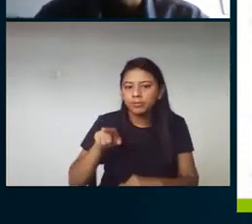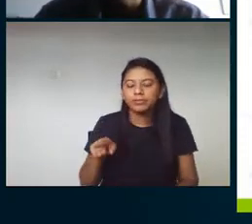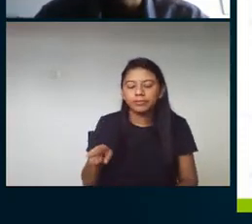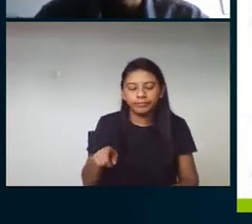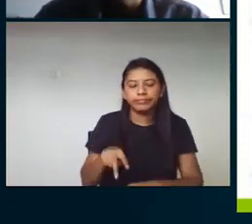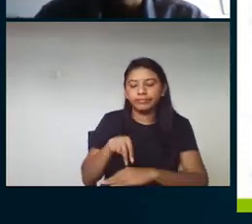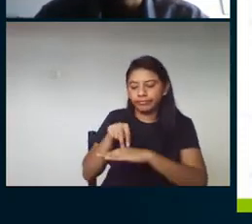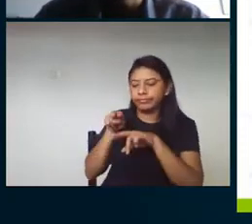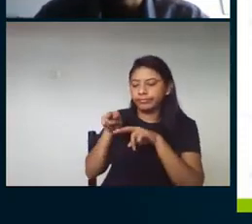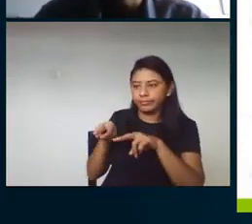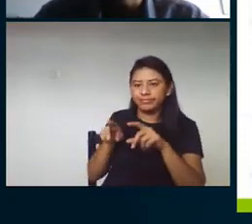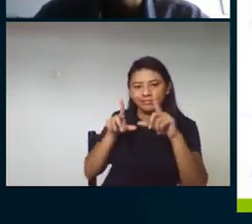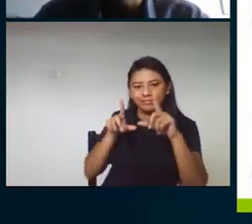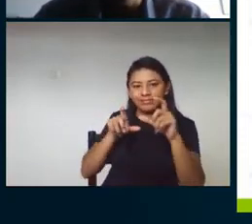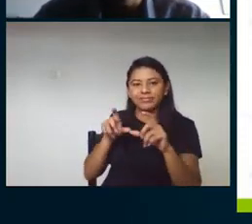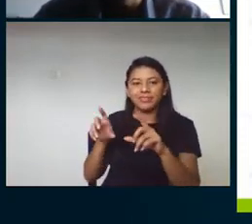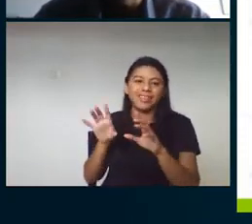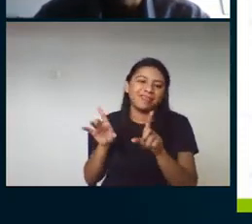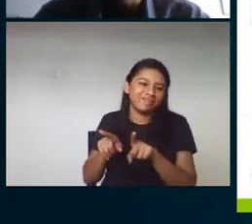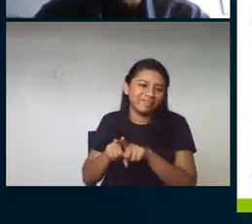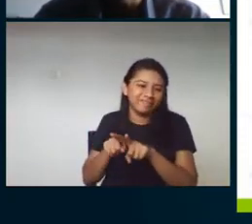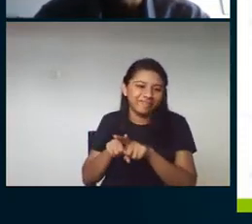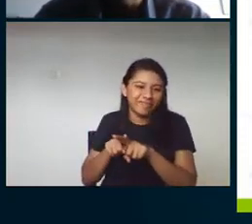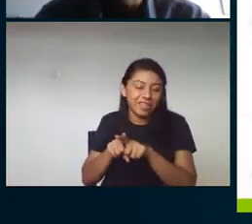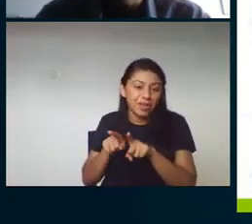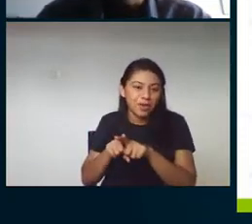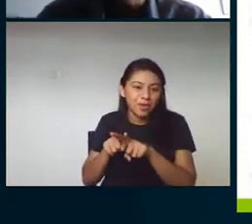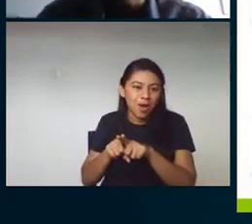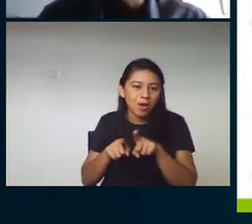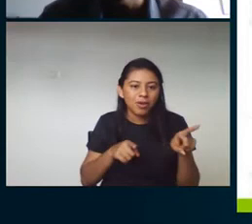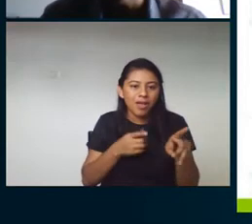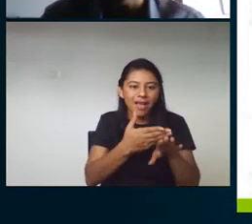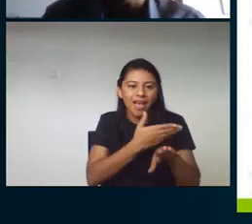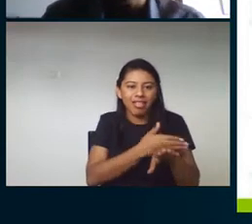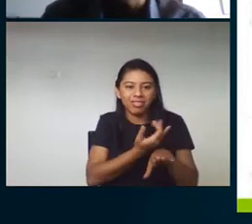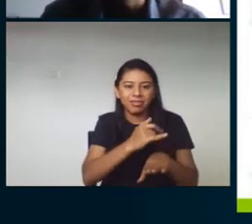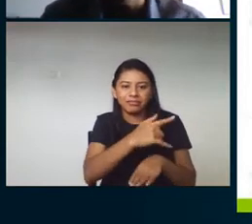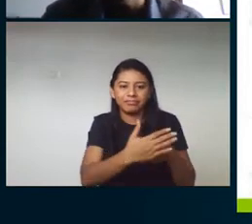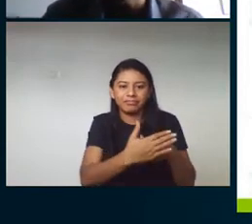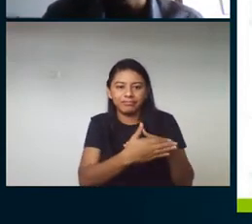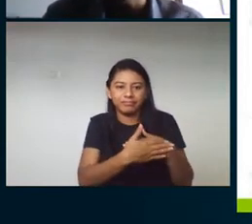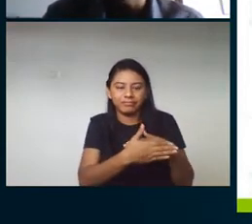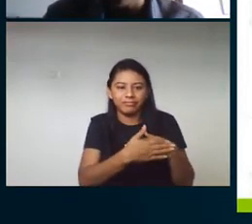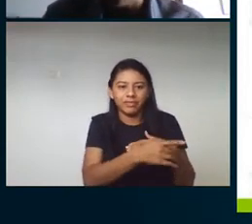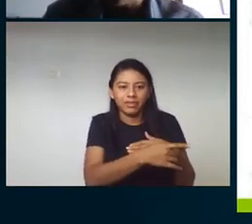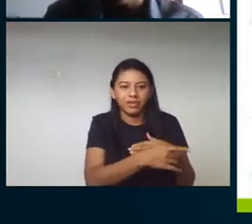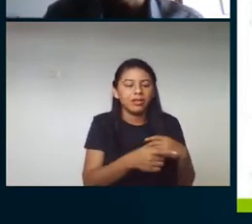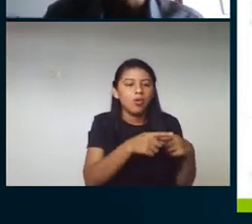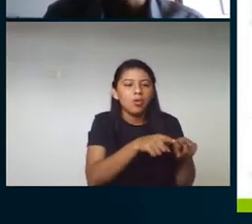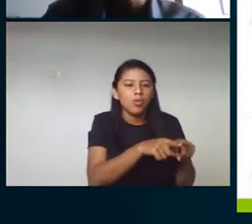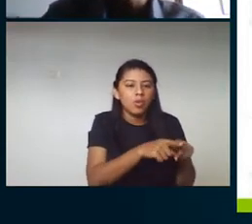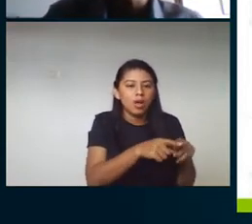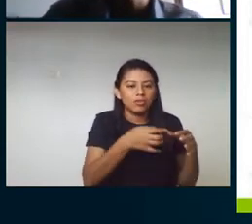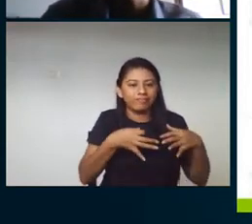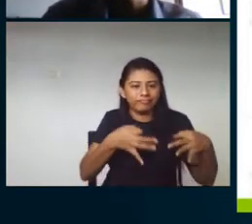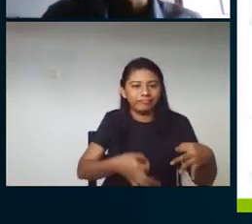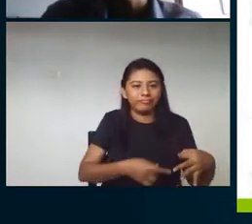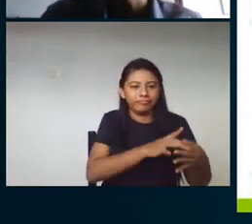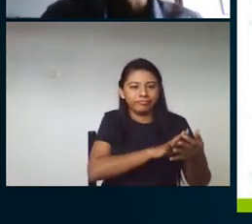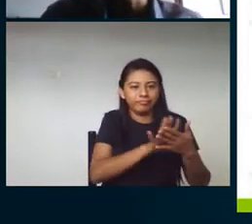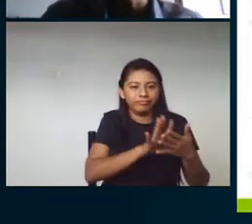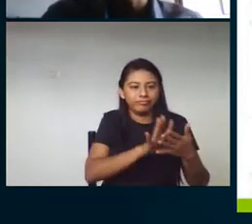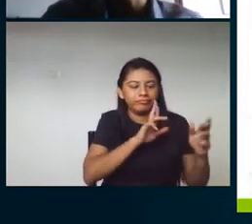capturado por el modelo numérico y es importantísimo porque eso aumenta pues el realismo de los resultados y aumenta las